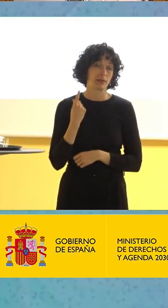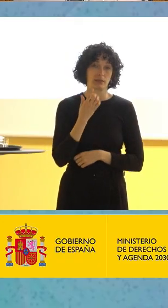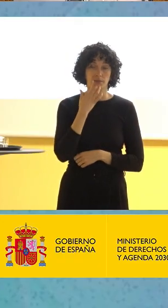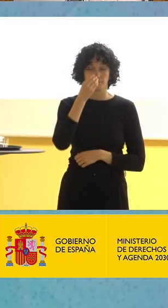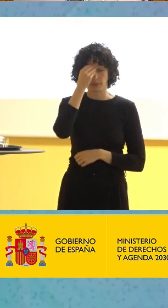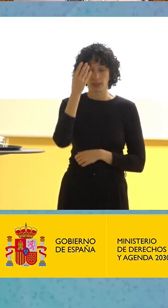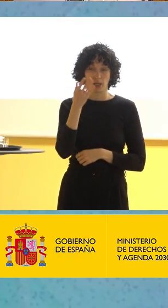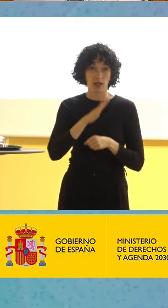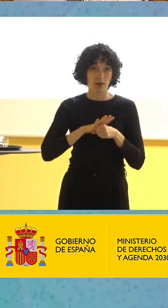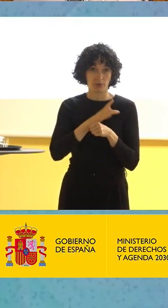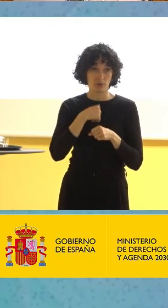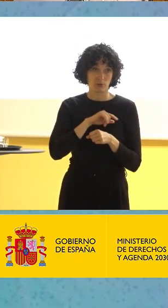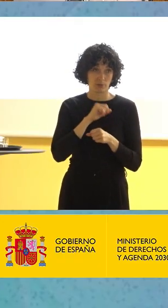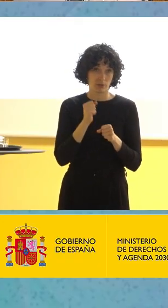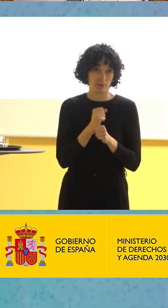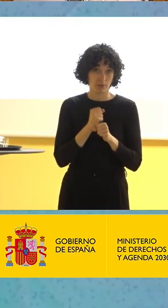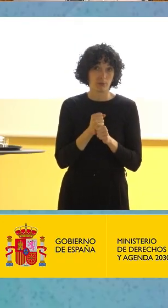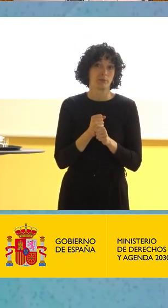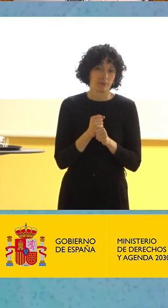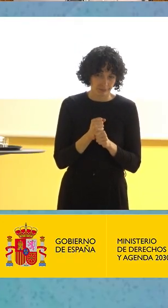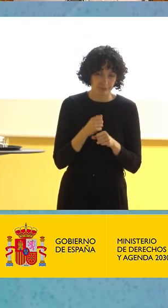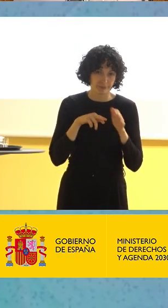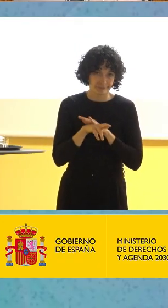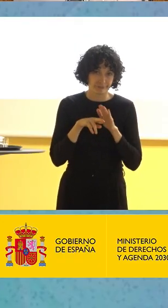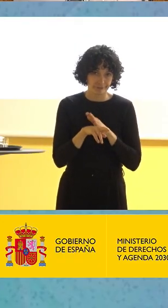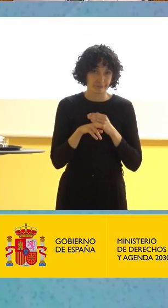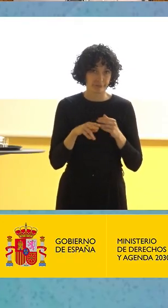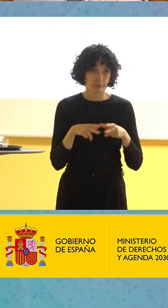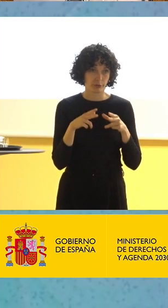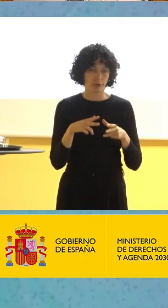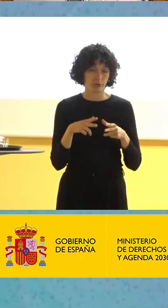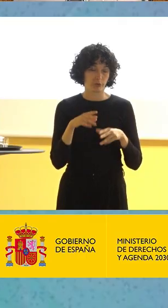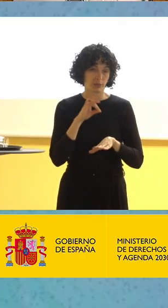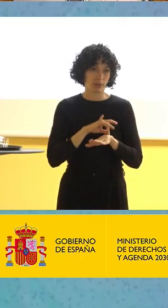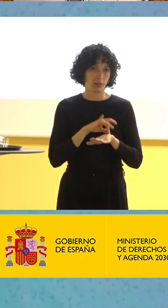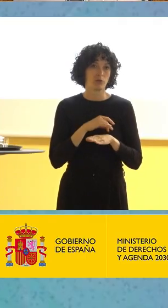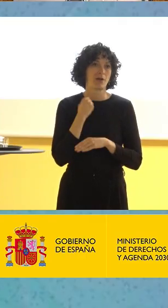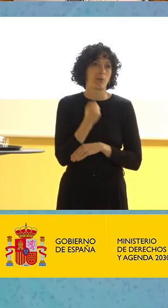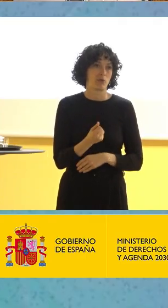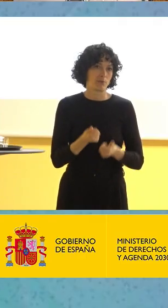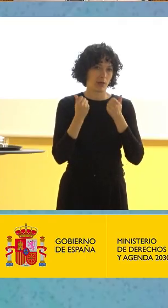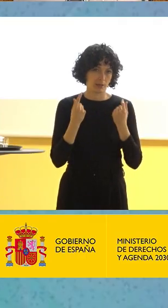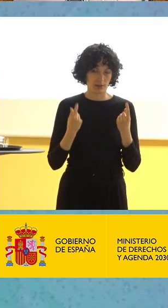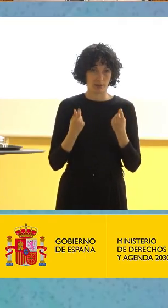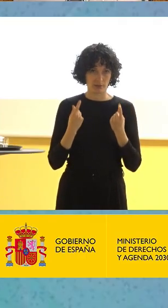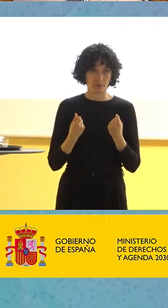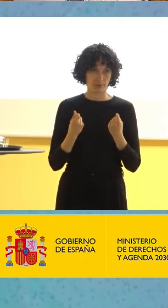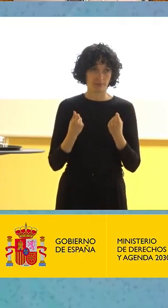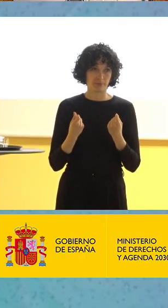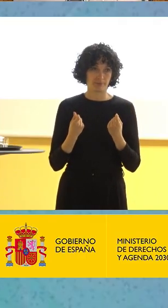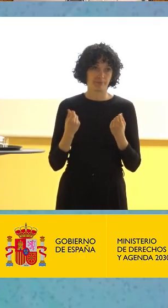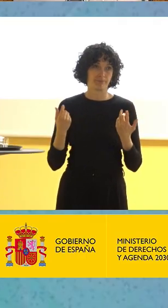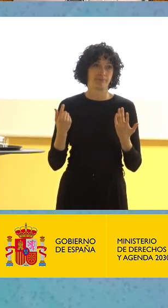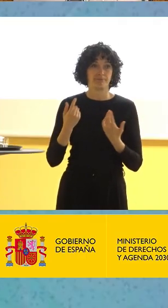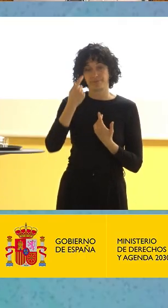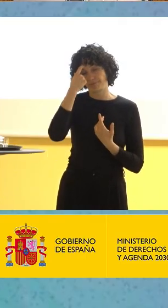en el ámbito en el que nos encontramos, del apoyo a los recursos sociosanitarios, ¿no? Y simplemente pues, tener en cuenta